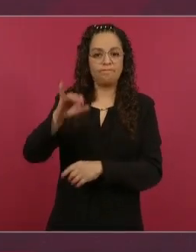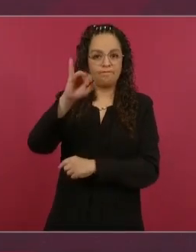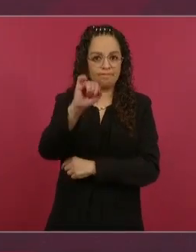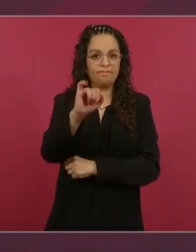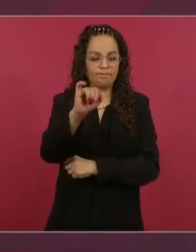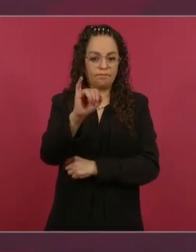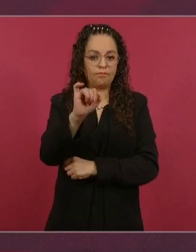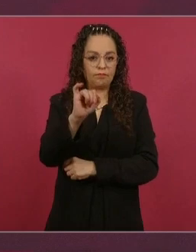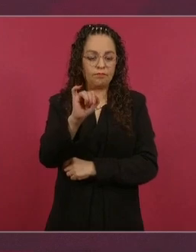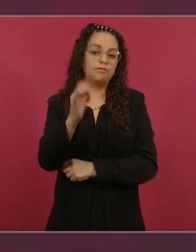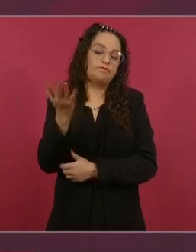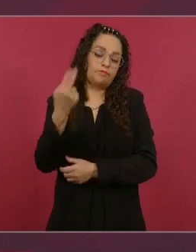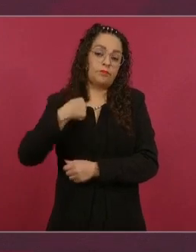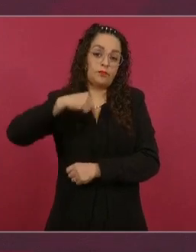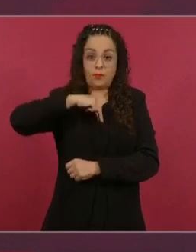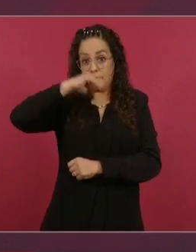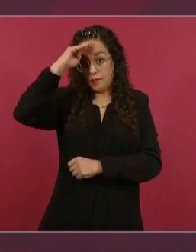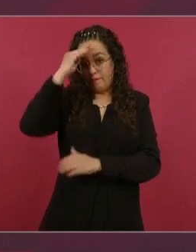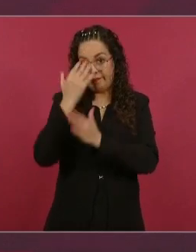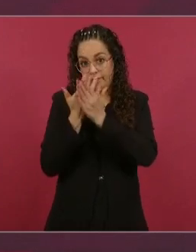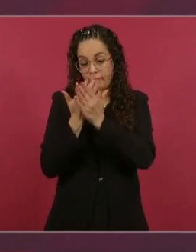acuerdo.